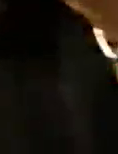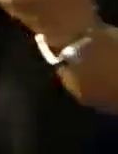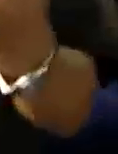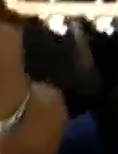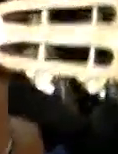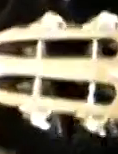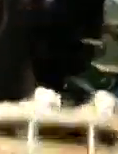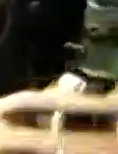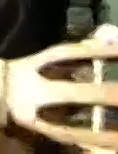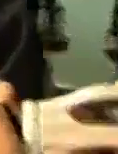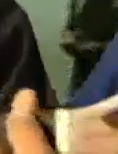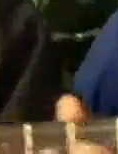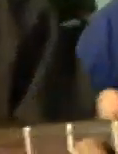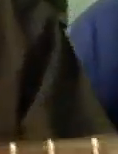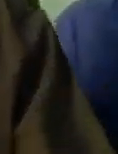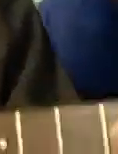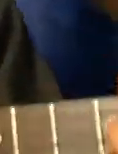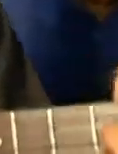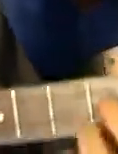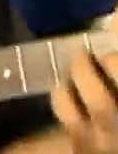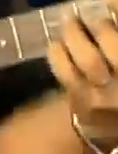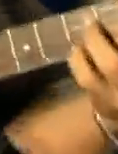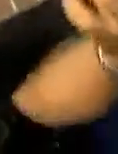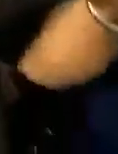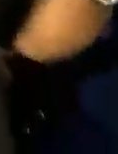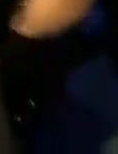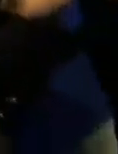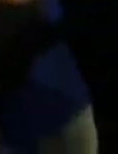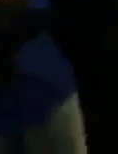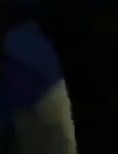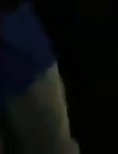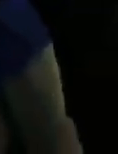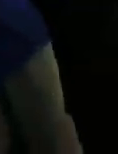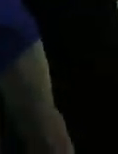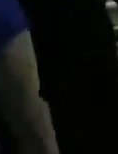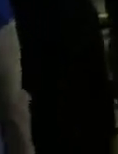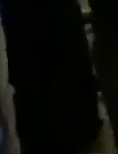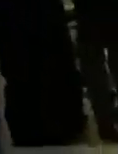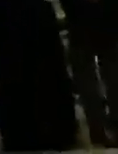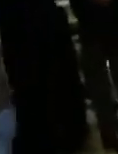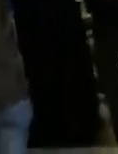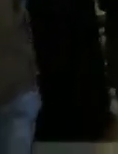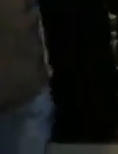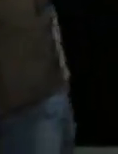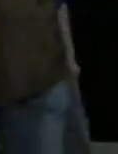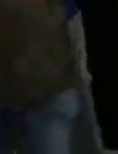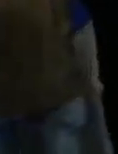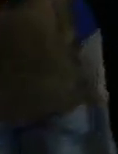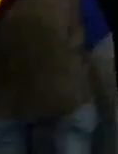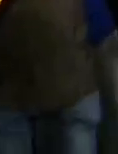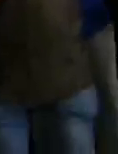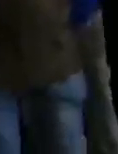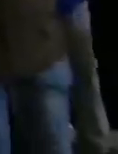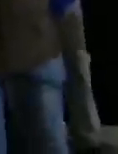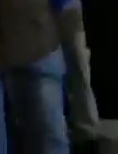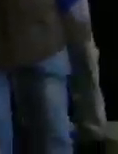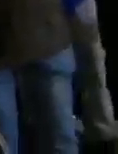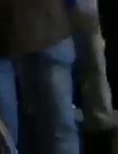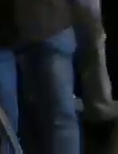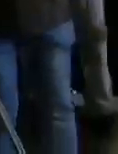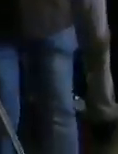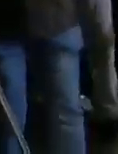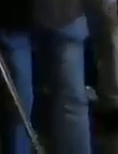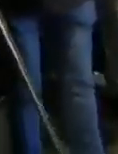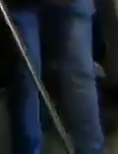él la voy a tocar a pie como rango en el segundo